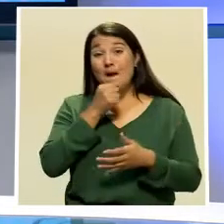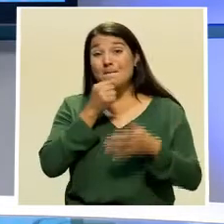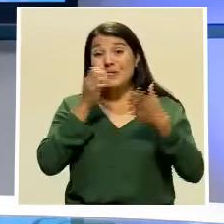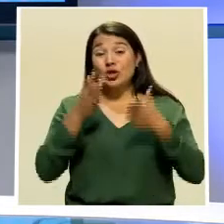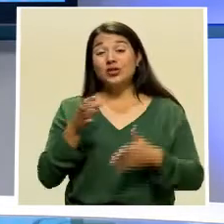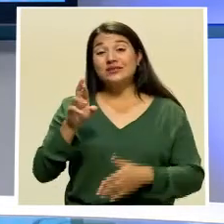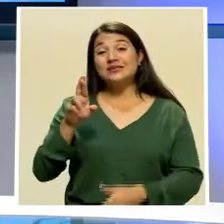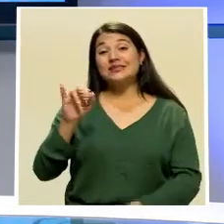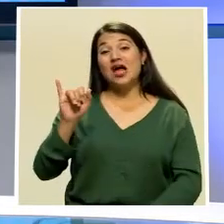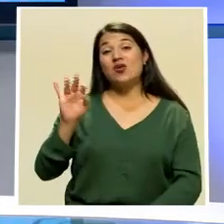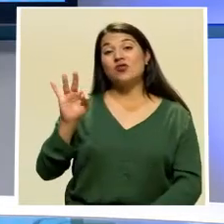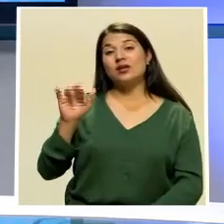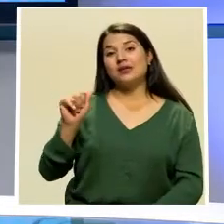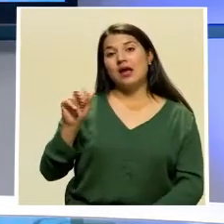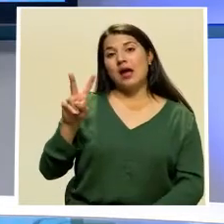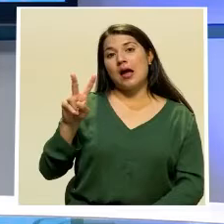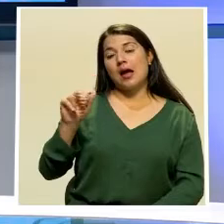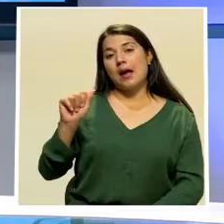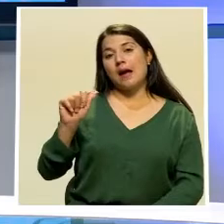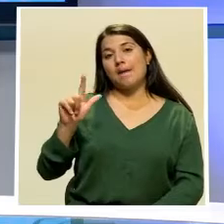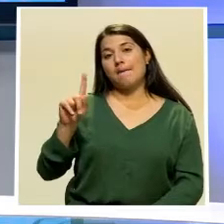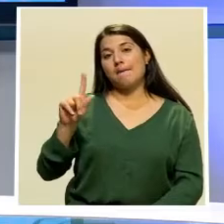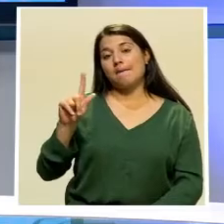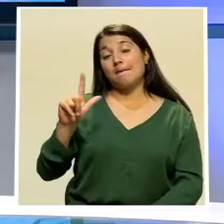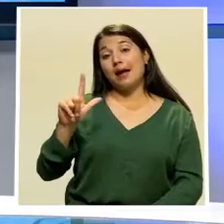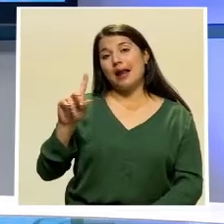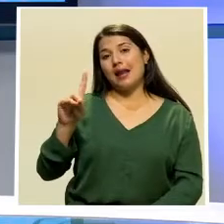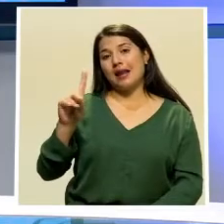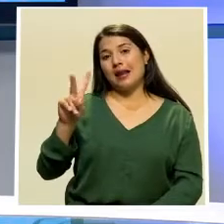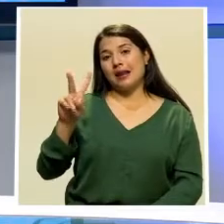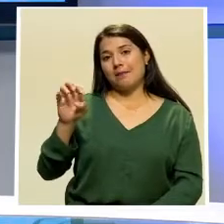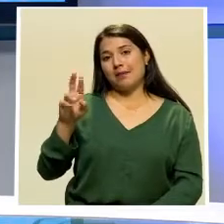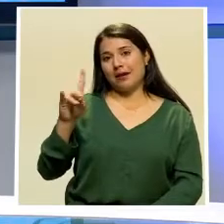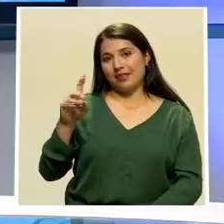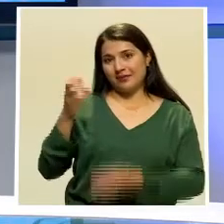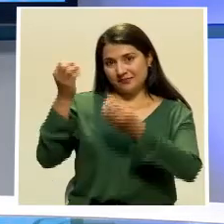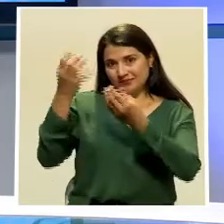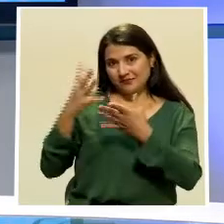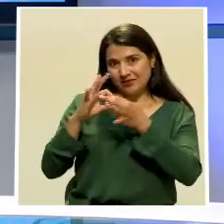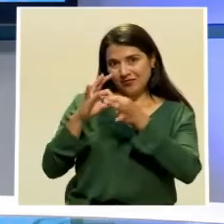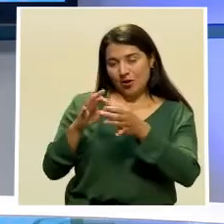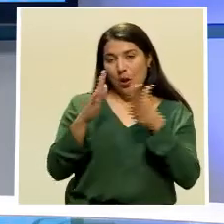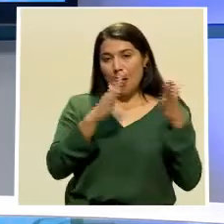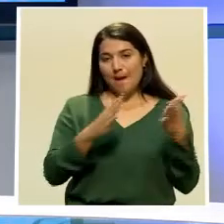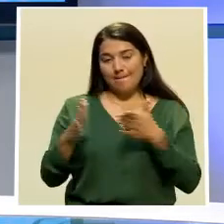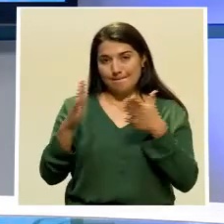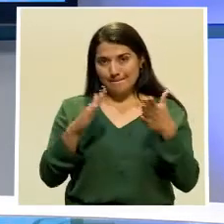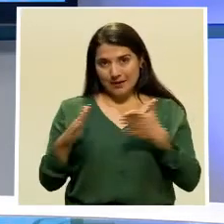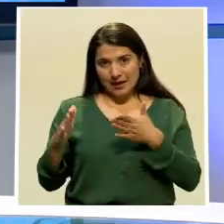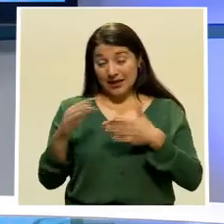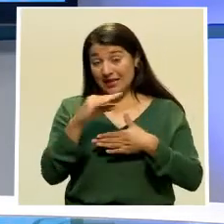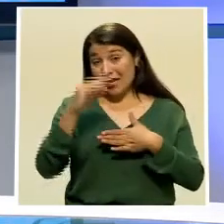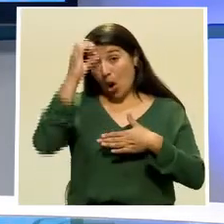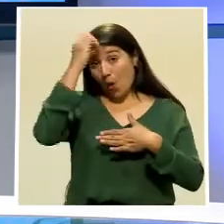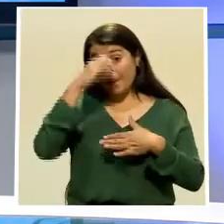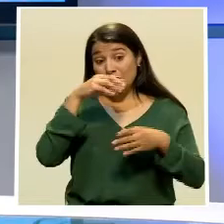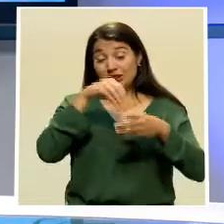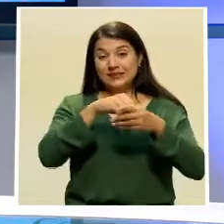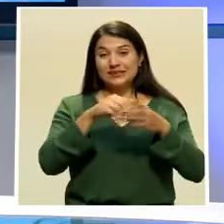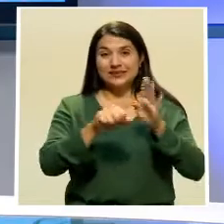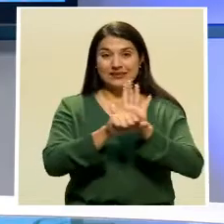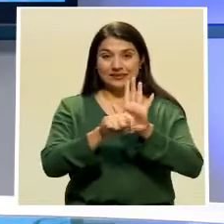Valverde nos informa en vivo sobre la presentación de este plan y sus reacciones dentro de la Asamblea